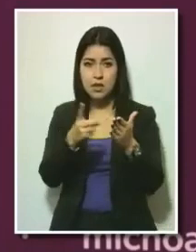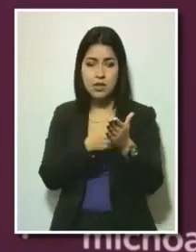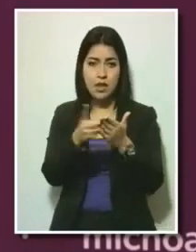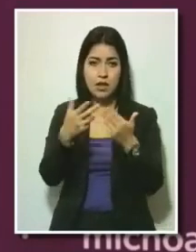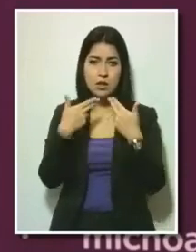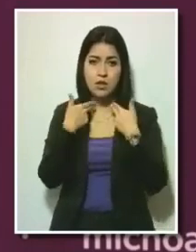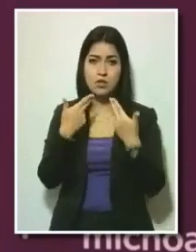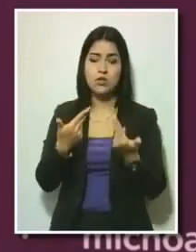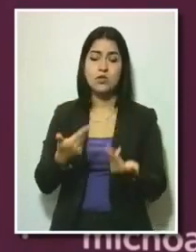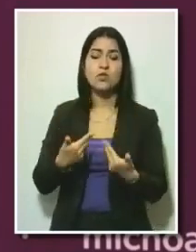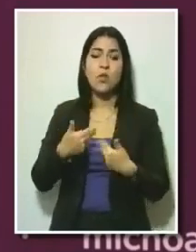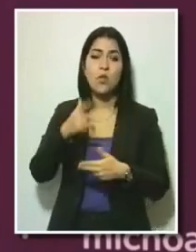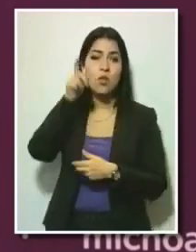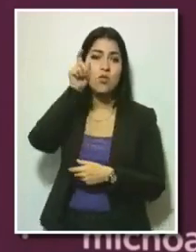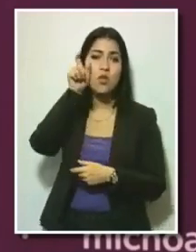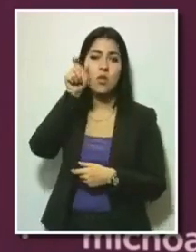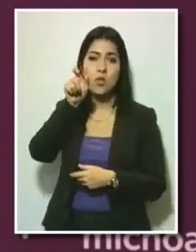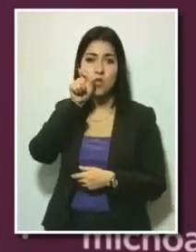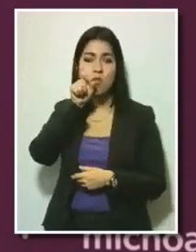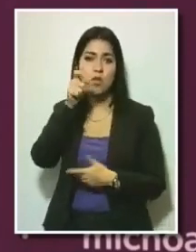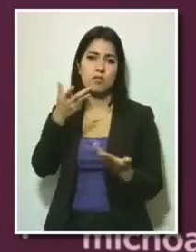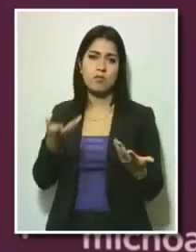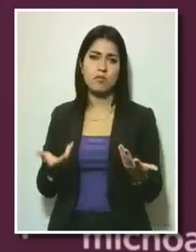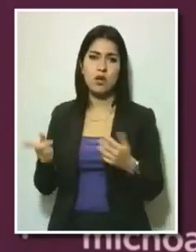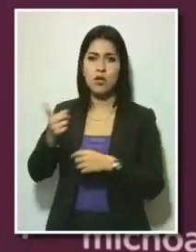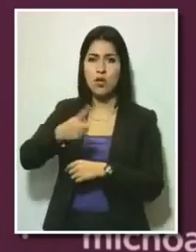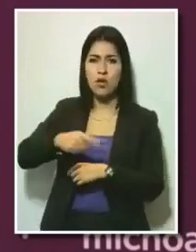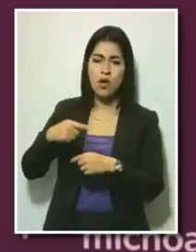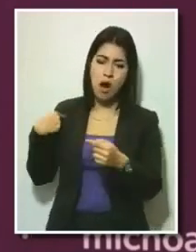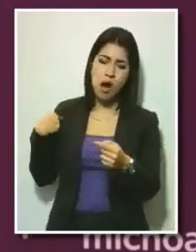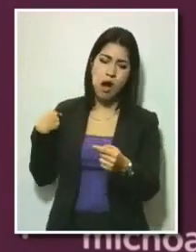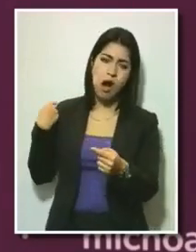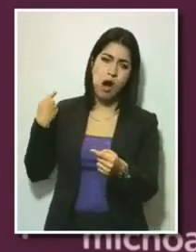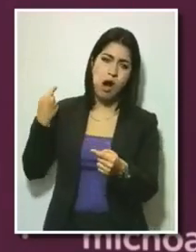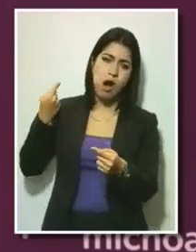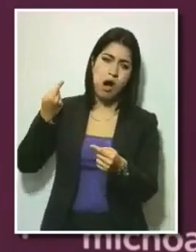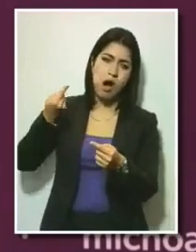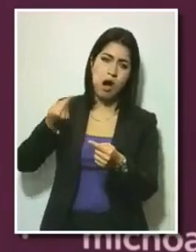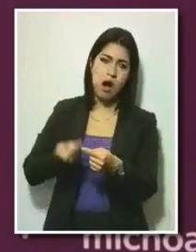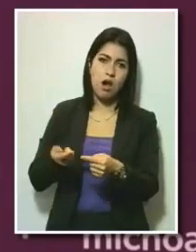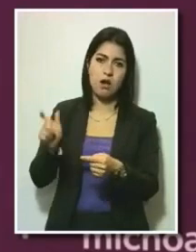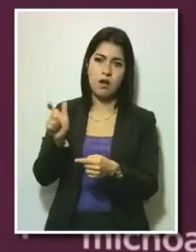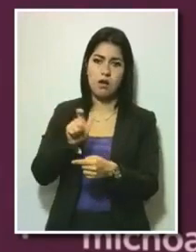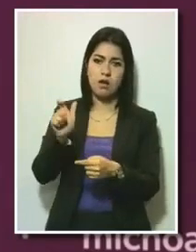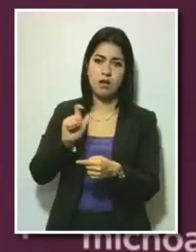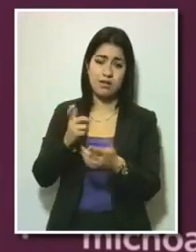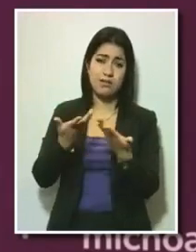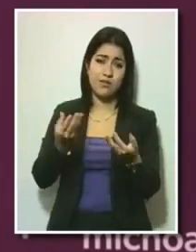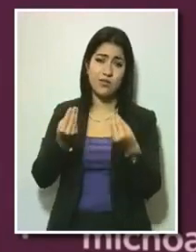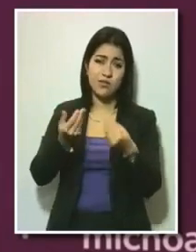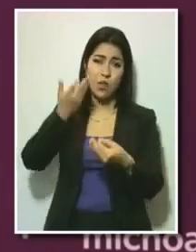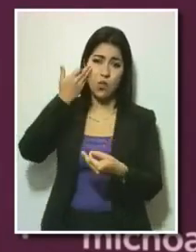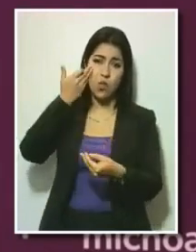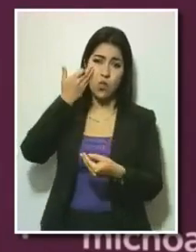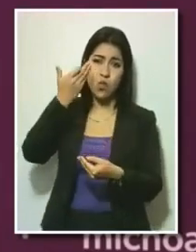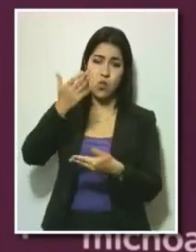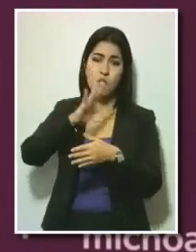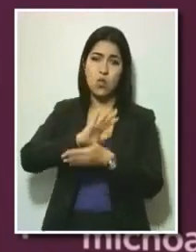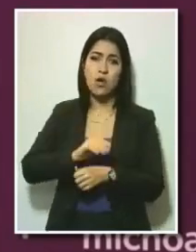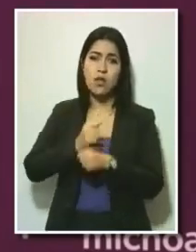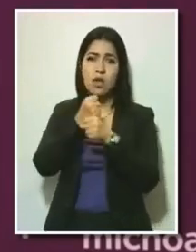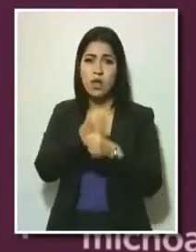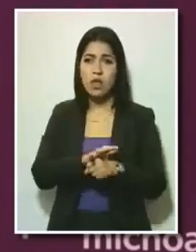reproductivos. Y venimos arrastrando desde todos los siglos del colonialismo español, dice Silvio, muchos años de represión y de